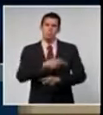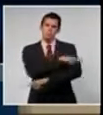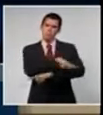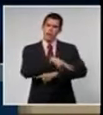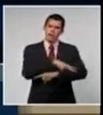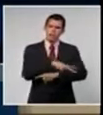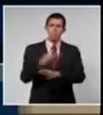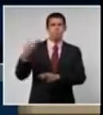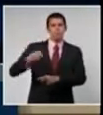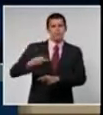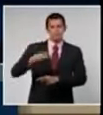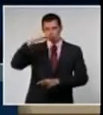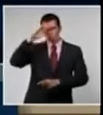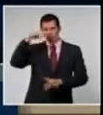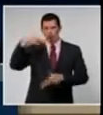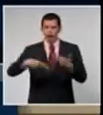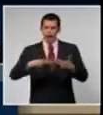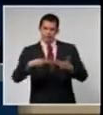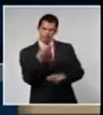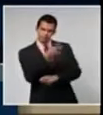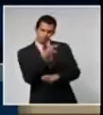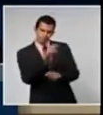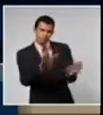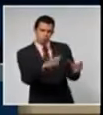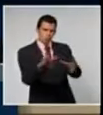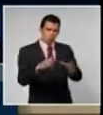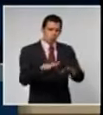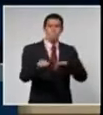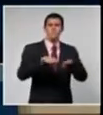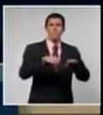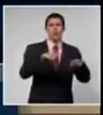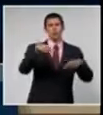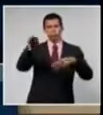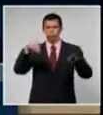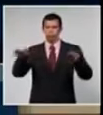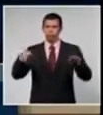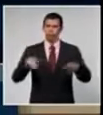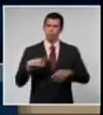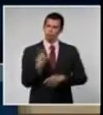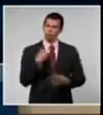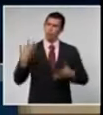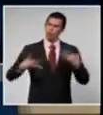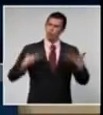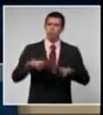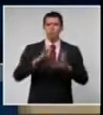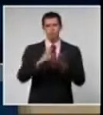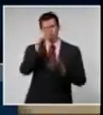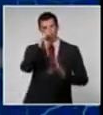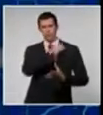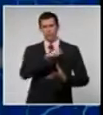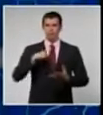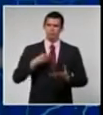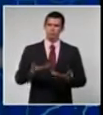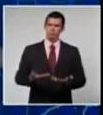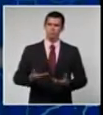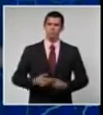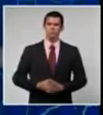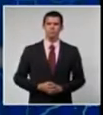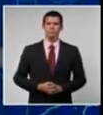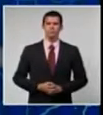Entonces, creo que nos llena de orgullo, nos llena de satisfacción. Maray Suárez, Sistema Informativo de la Televisión Cubana.